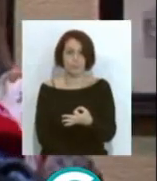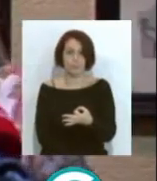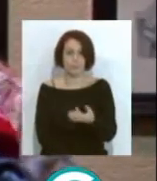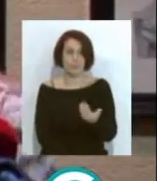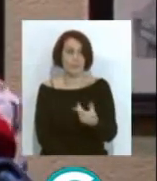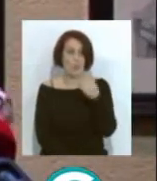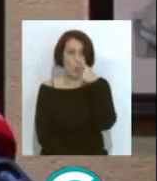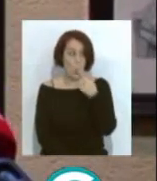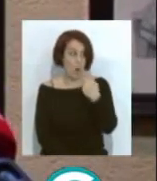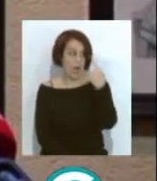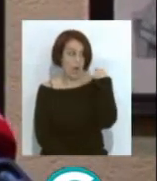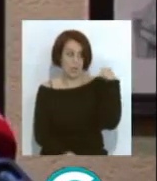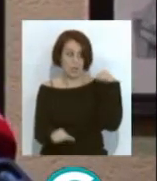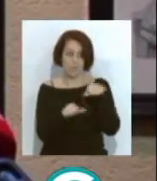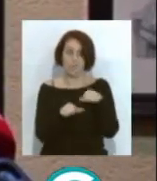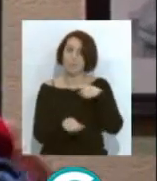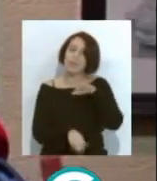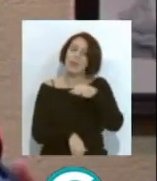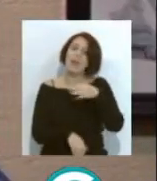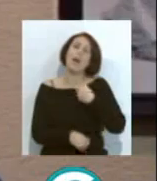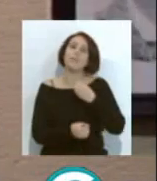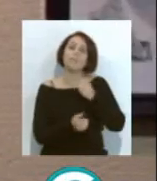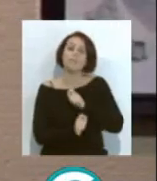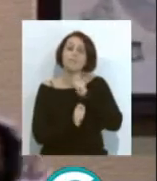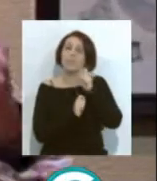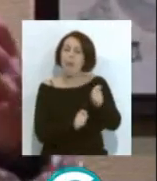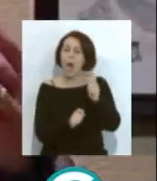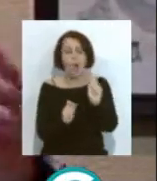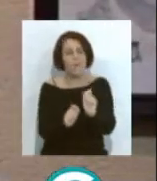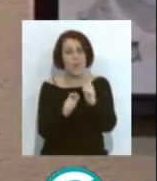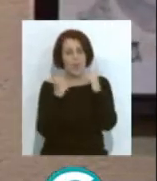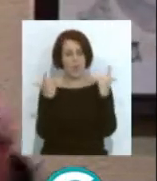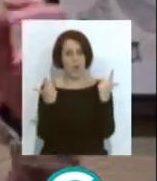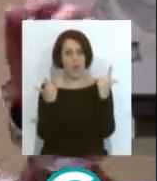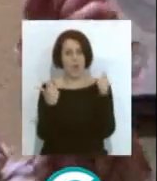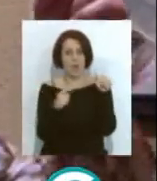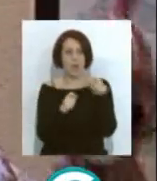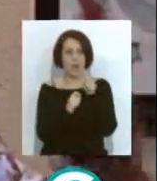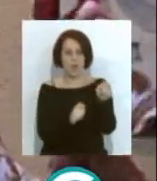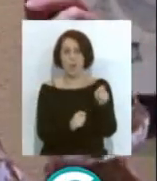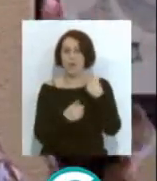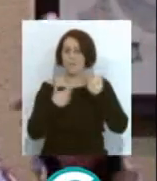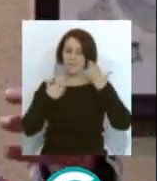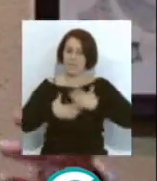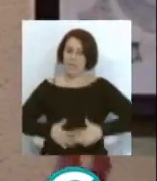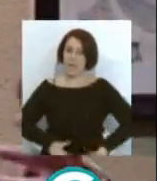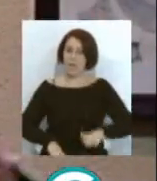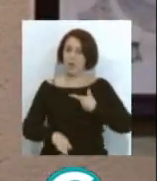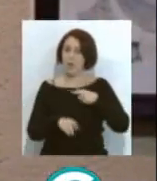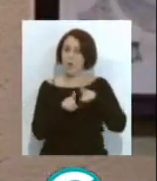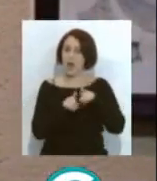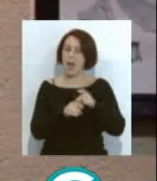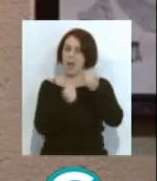desde hace un año es verdad que se declaró de manera oficial, se le puso el vestido